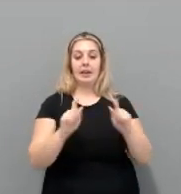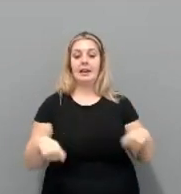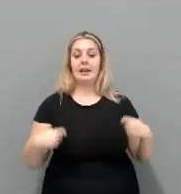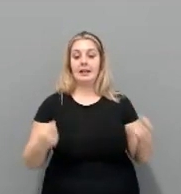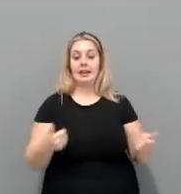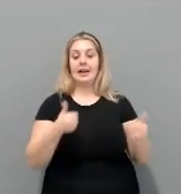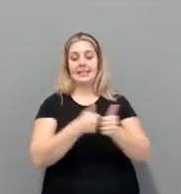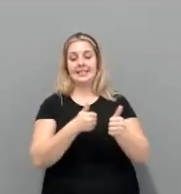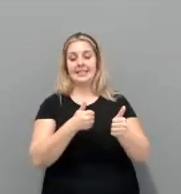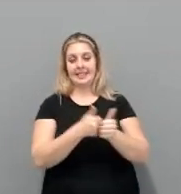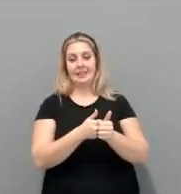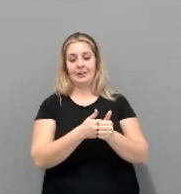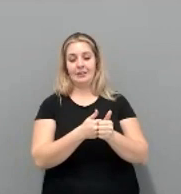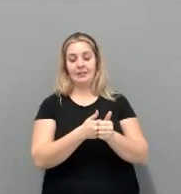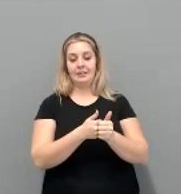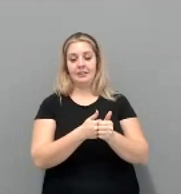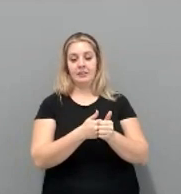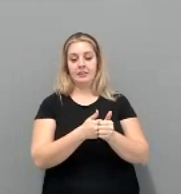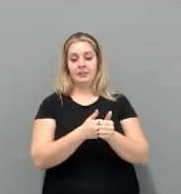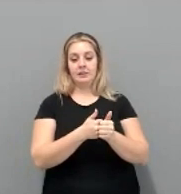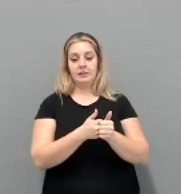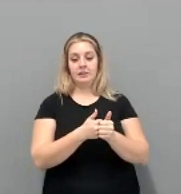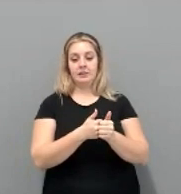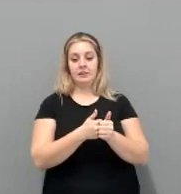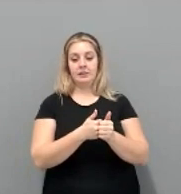natural asistido,